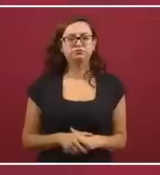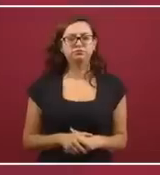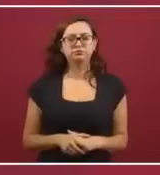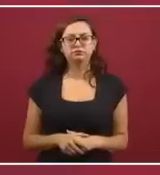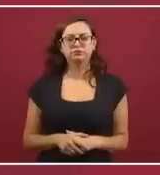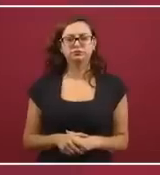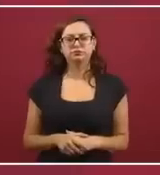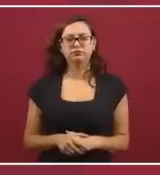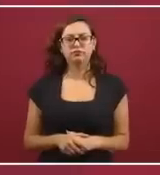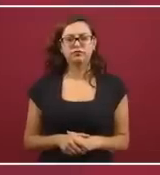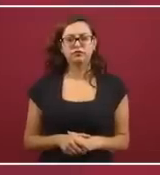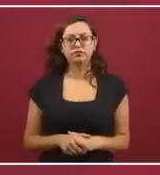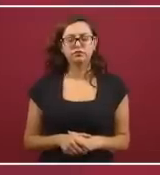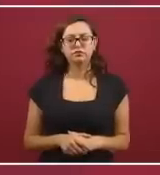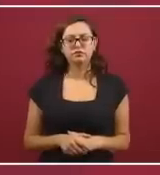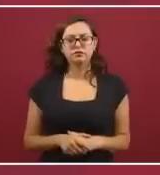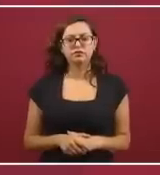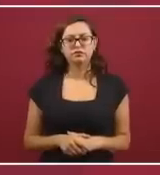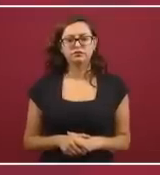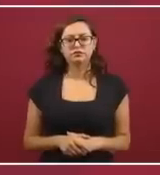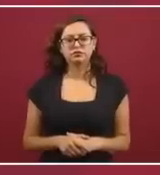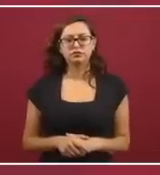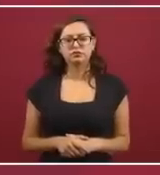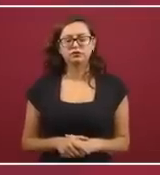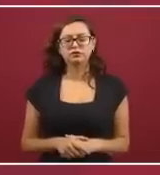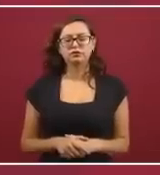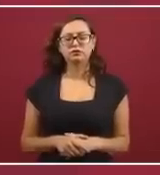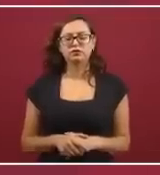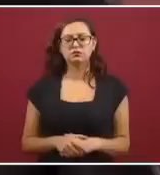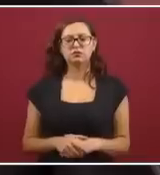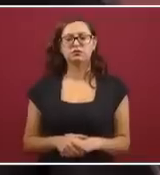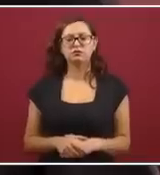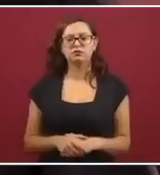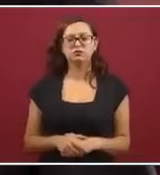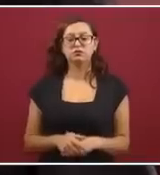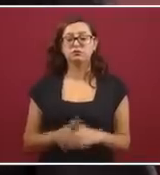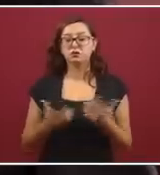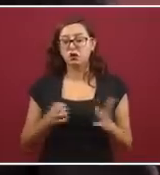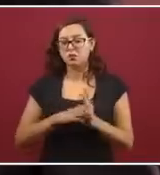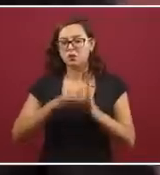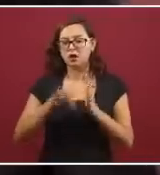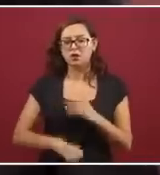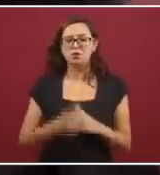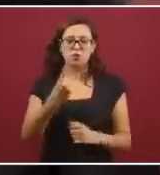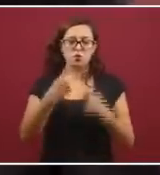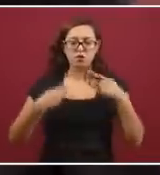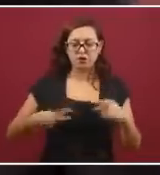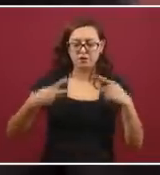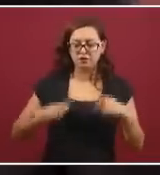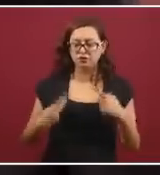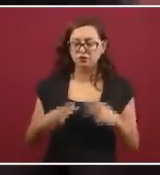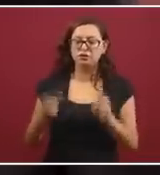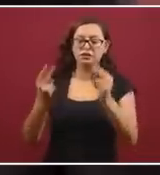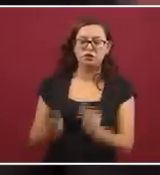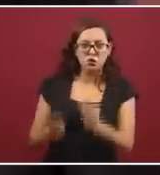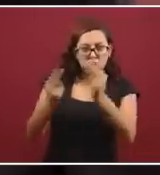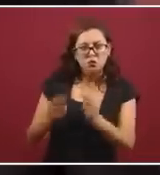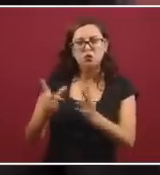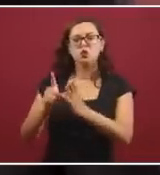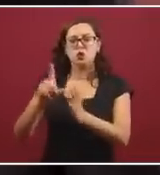el que tenga un comercio el que tenga un establecimiento